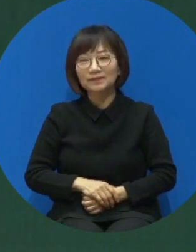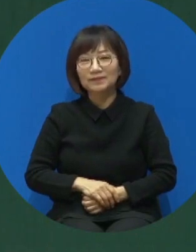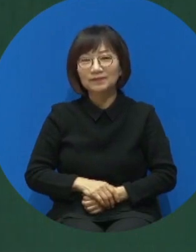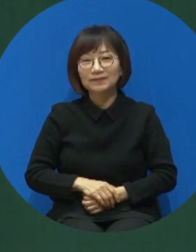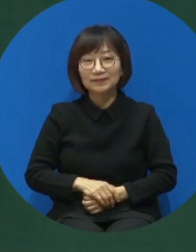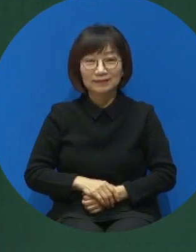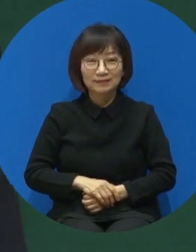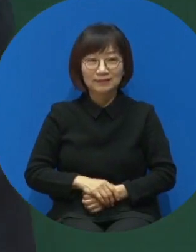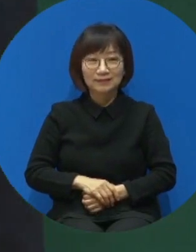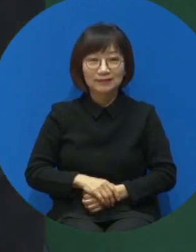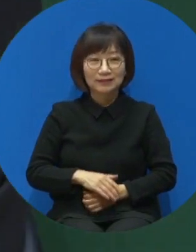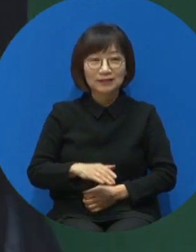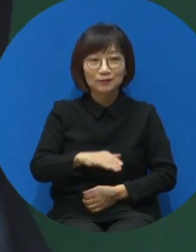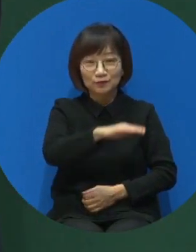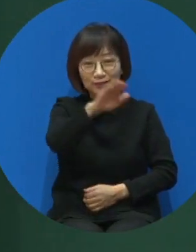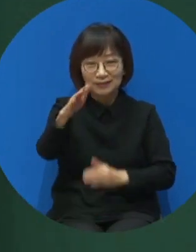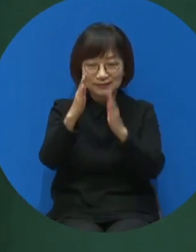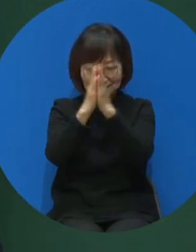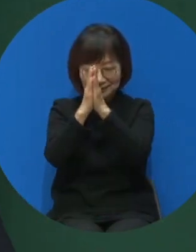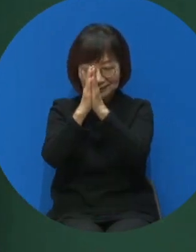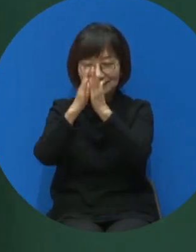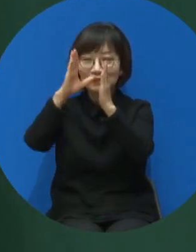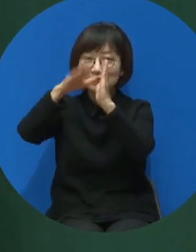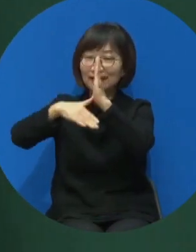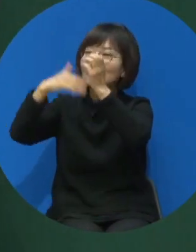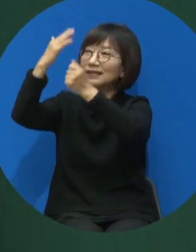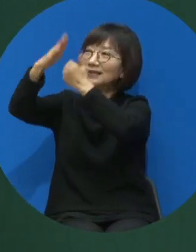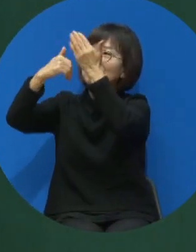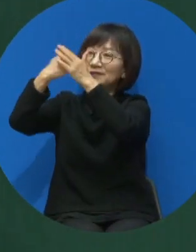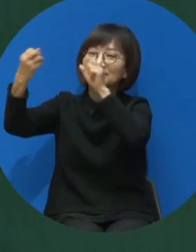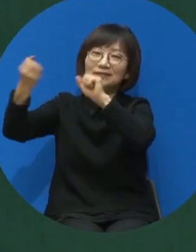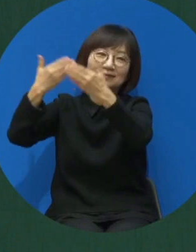donde más me está dios responde a las oraciones